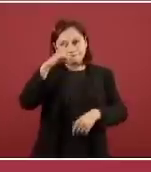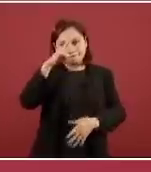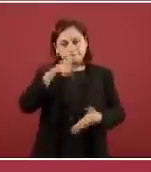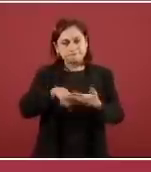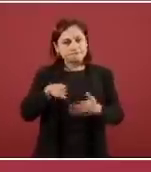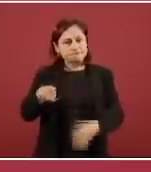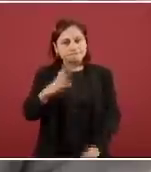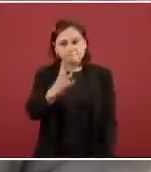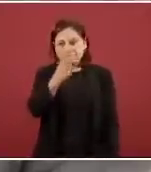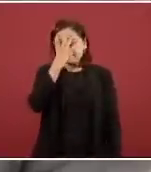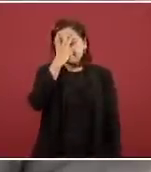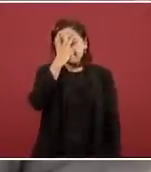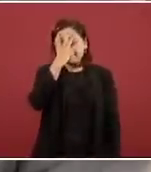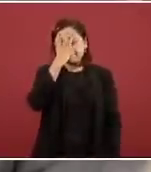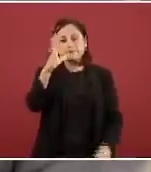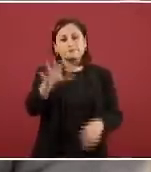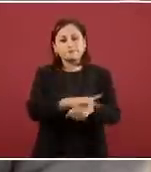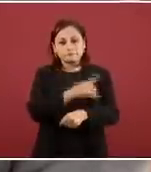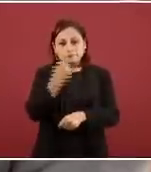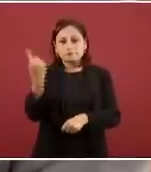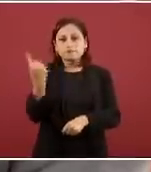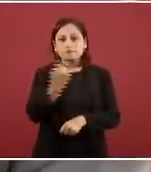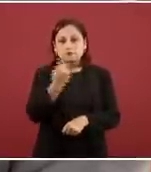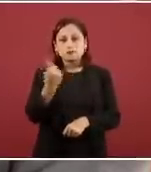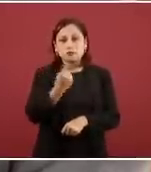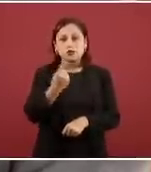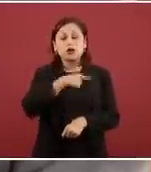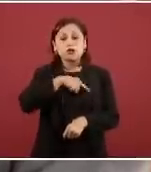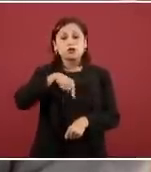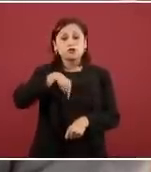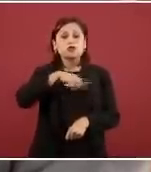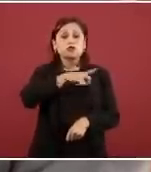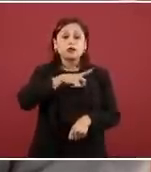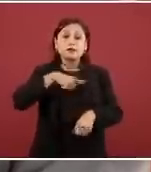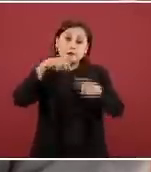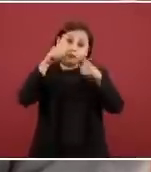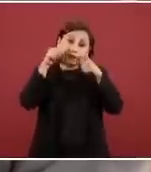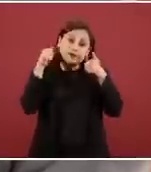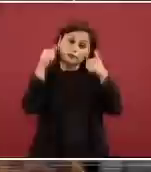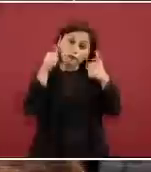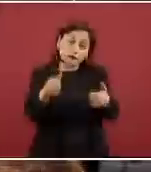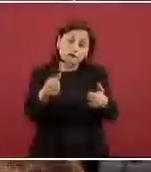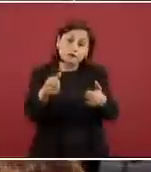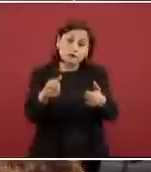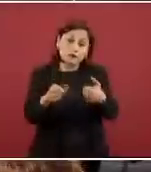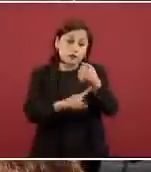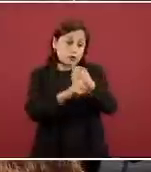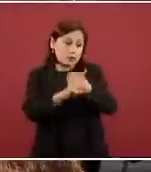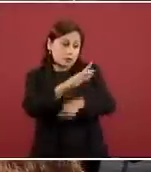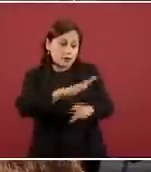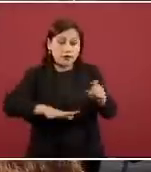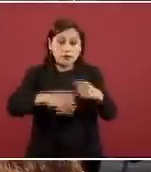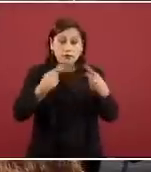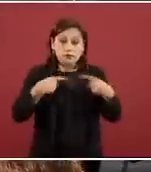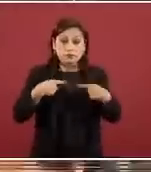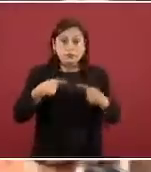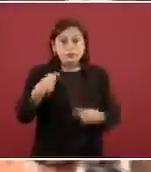porque tenemos la obligación de atender los problemas de la gente.